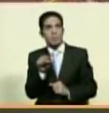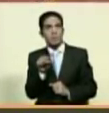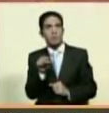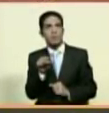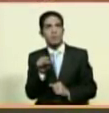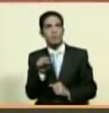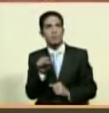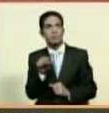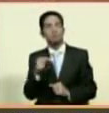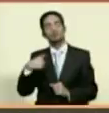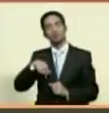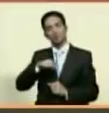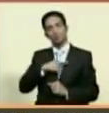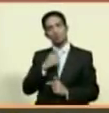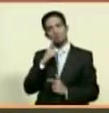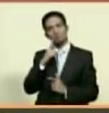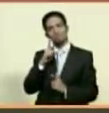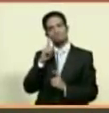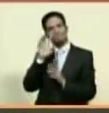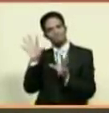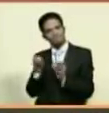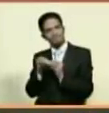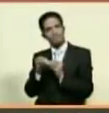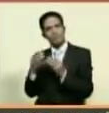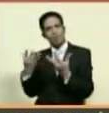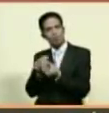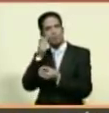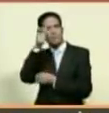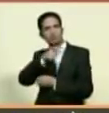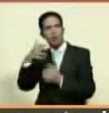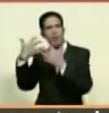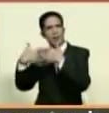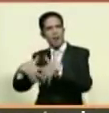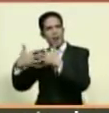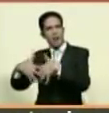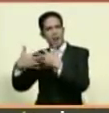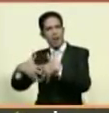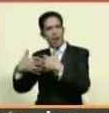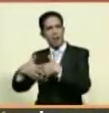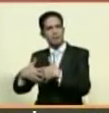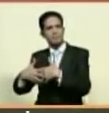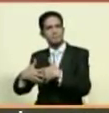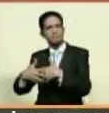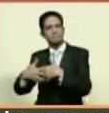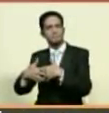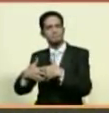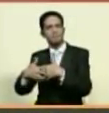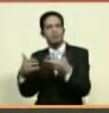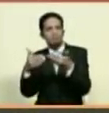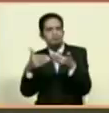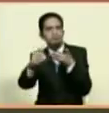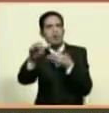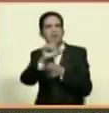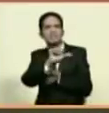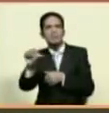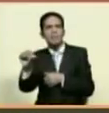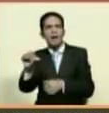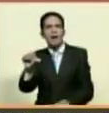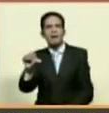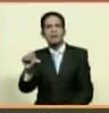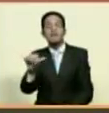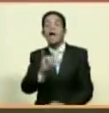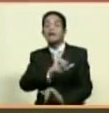acciones que estamos tomando con el sector avícola. Nosotros en estas próximas semanas ya tenemos